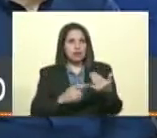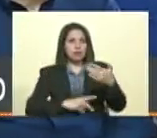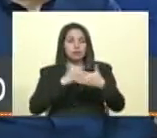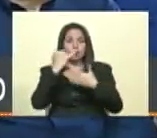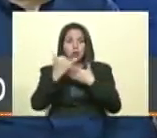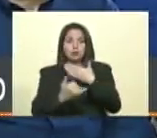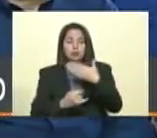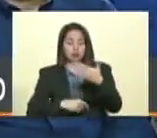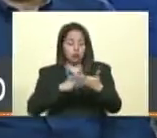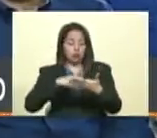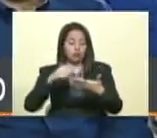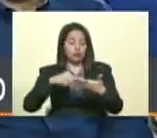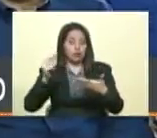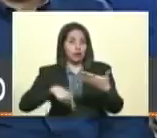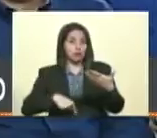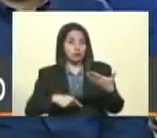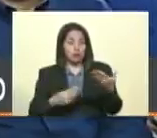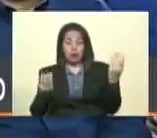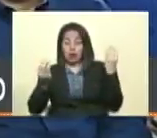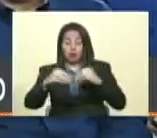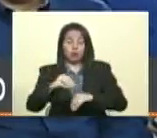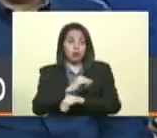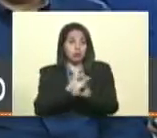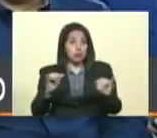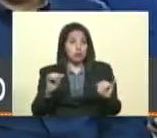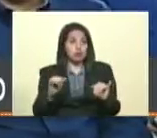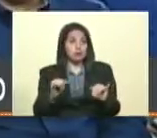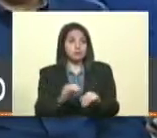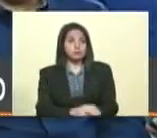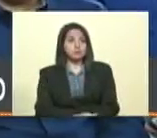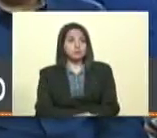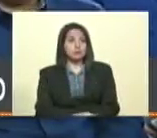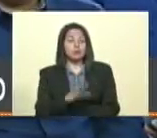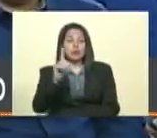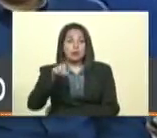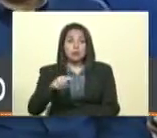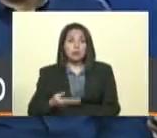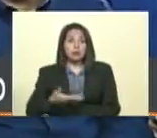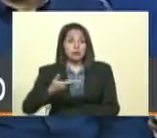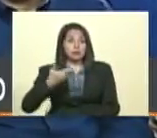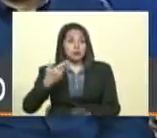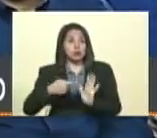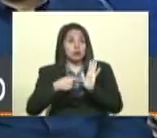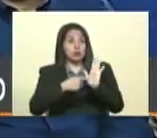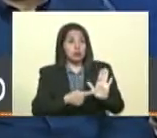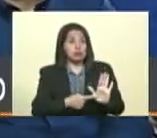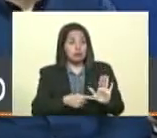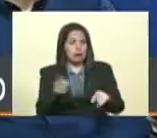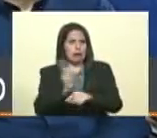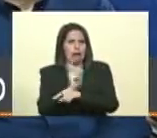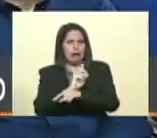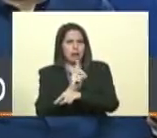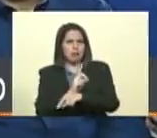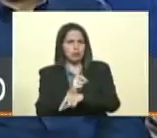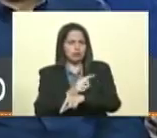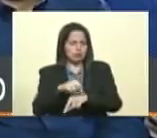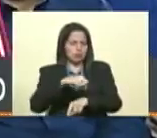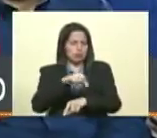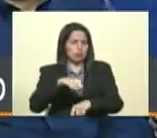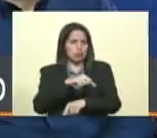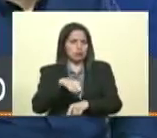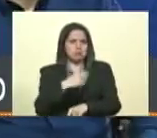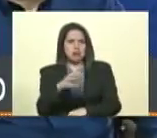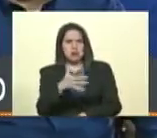de contrato colectivo, ya un acuerdo, y también es bueno señalar que fue en tiempo récord, porque nosotros creo que